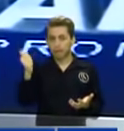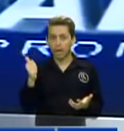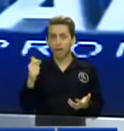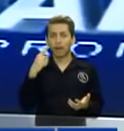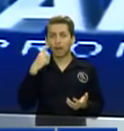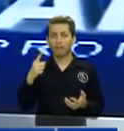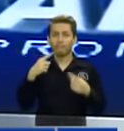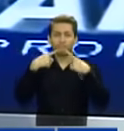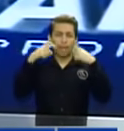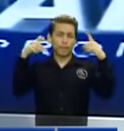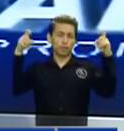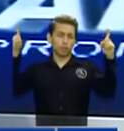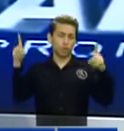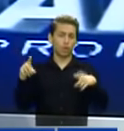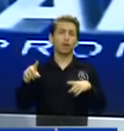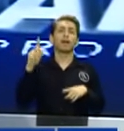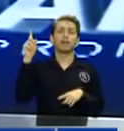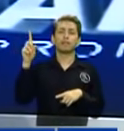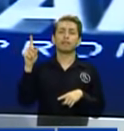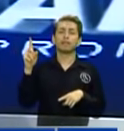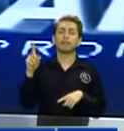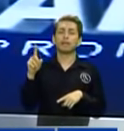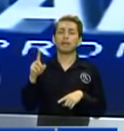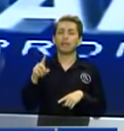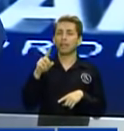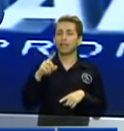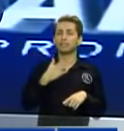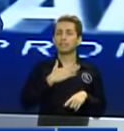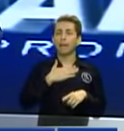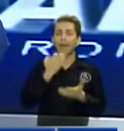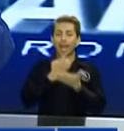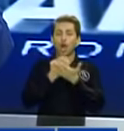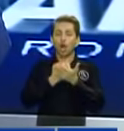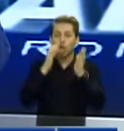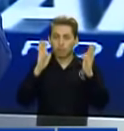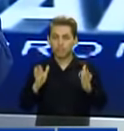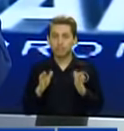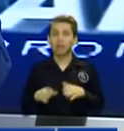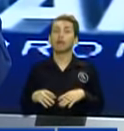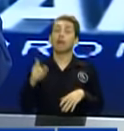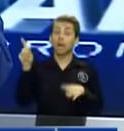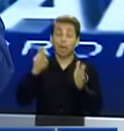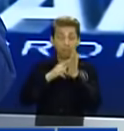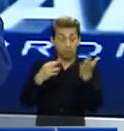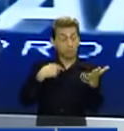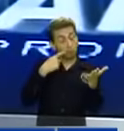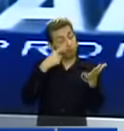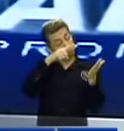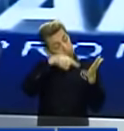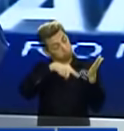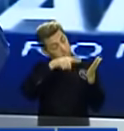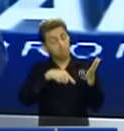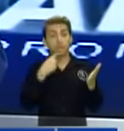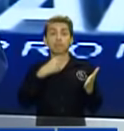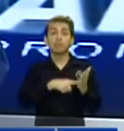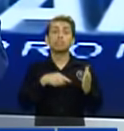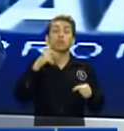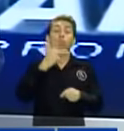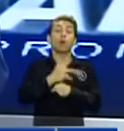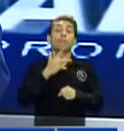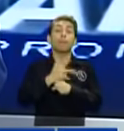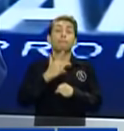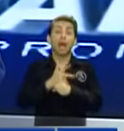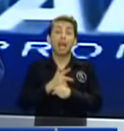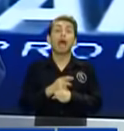economista, ponen a Guatemala como el país número 11 en seguridad para invertir